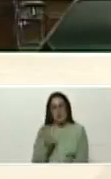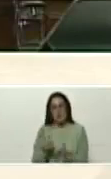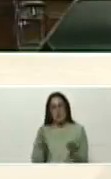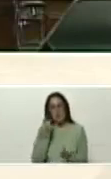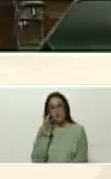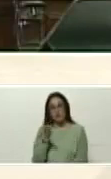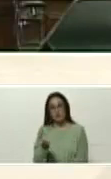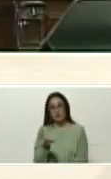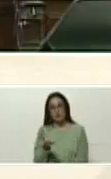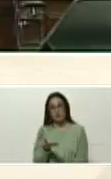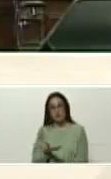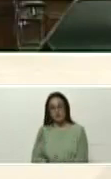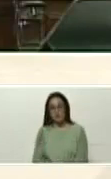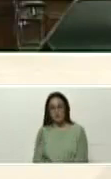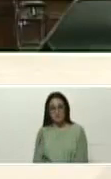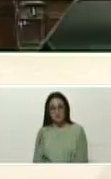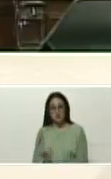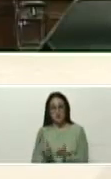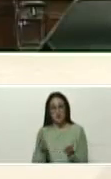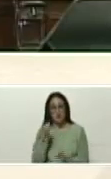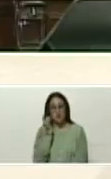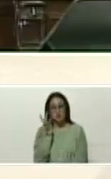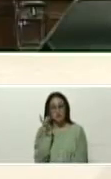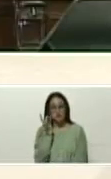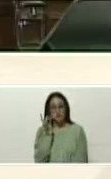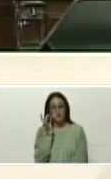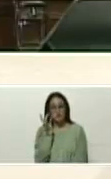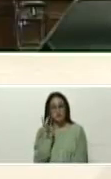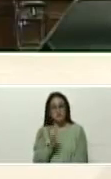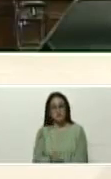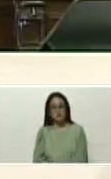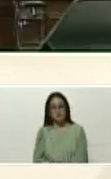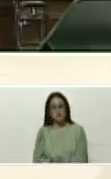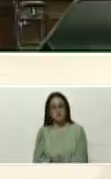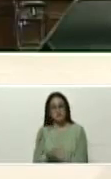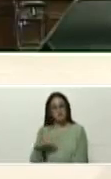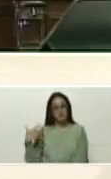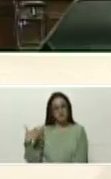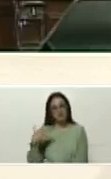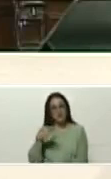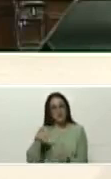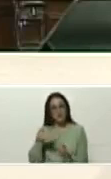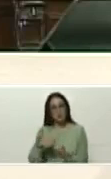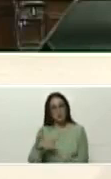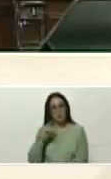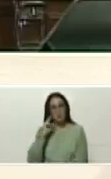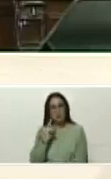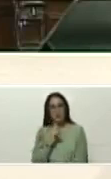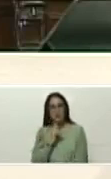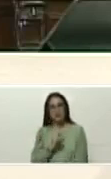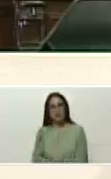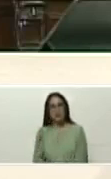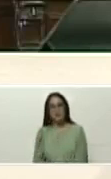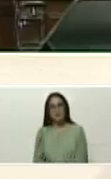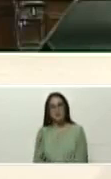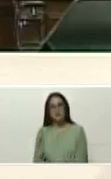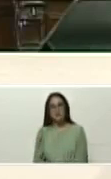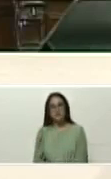azul. Los libros azules de la trayectoria de la Revolución Bolivariana.